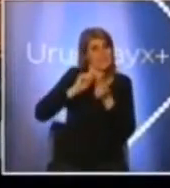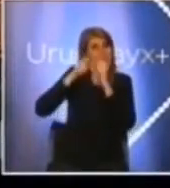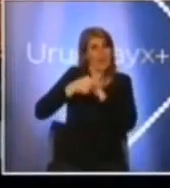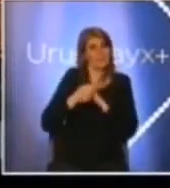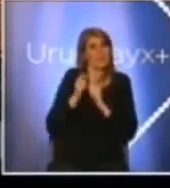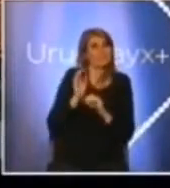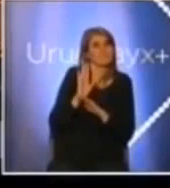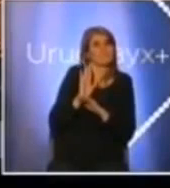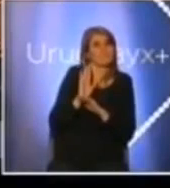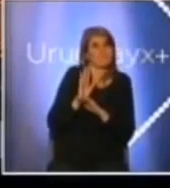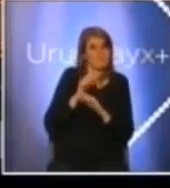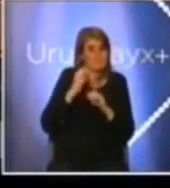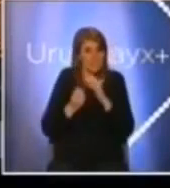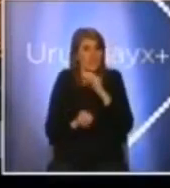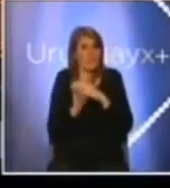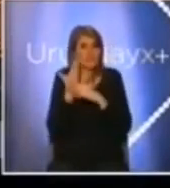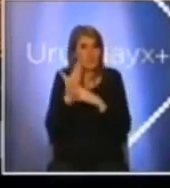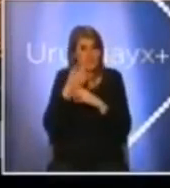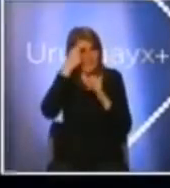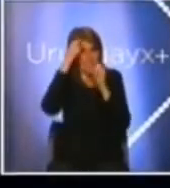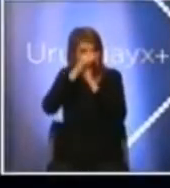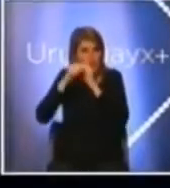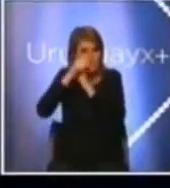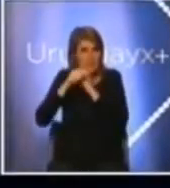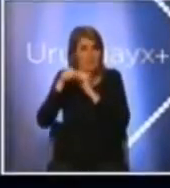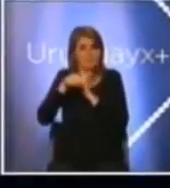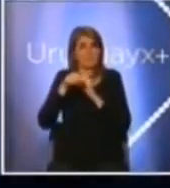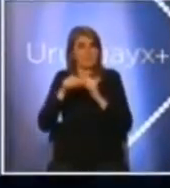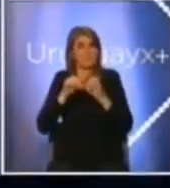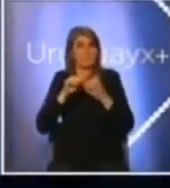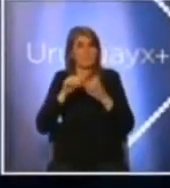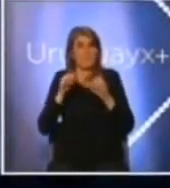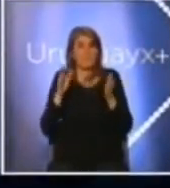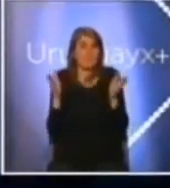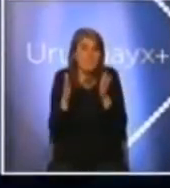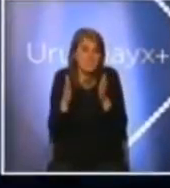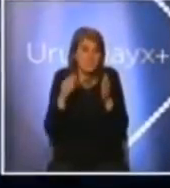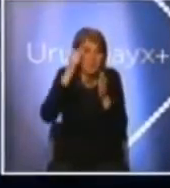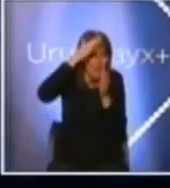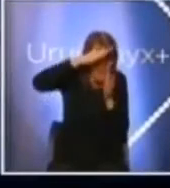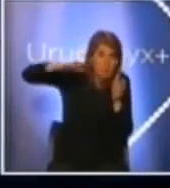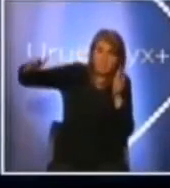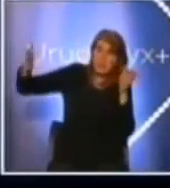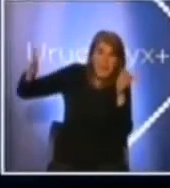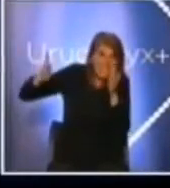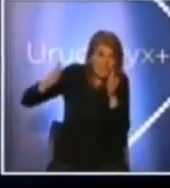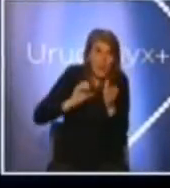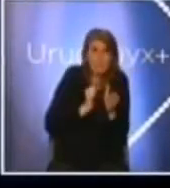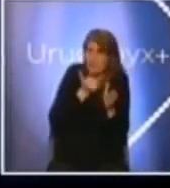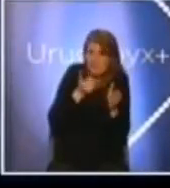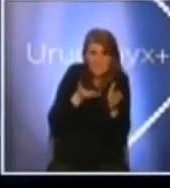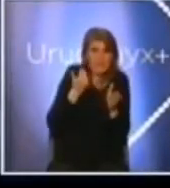innovación tecnológica. Se está pasando a un modelo en donde con predios más chicos se requiere intensificar la